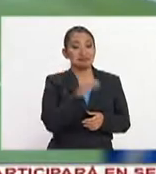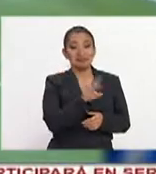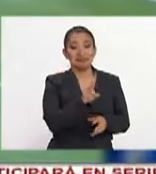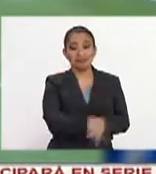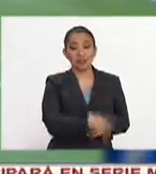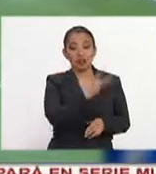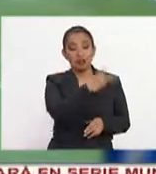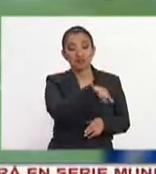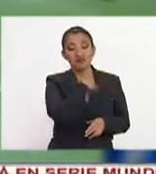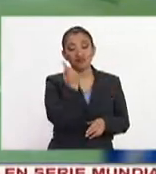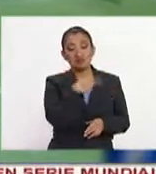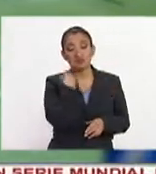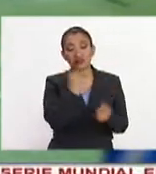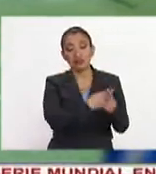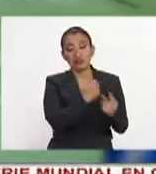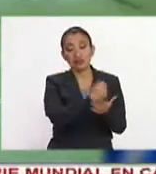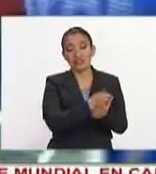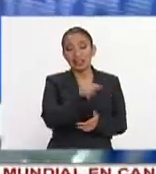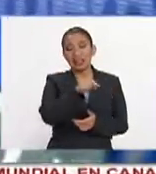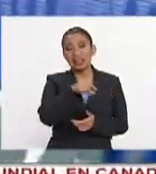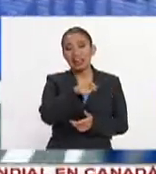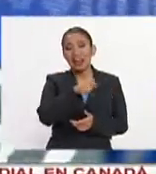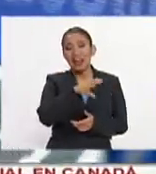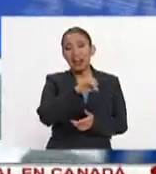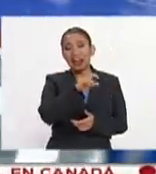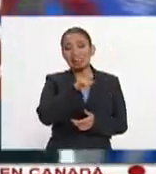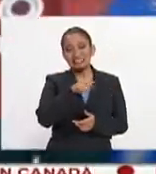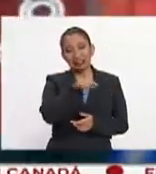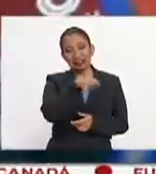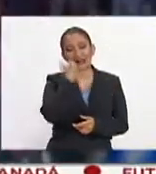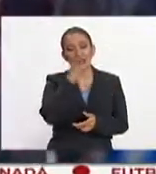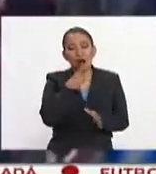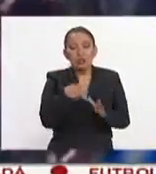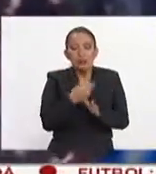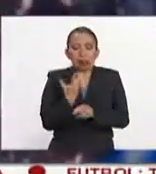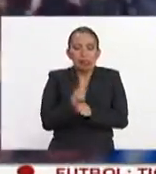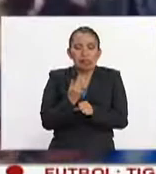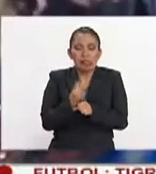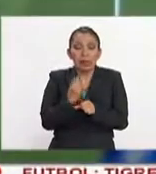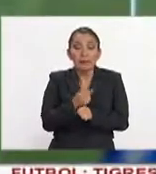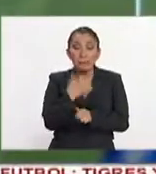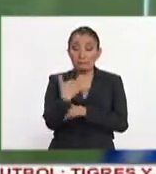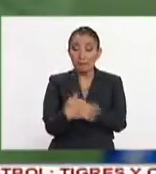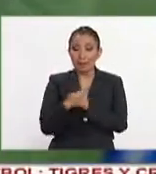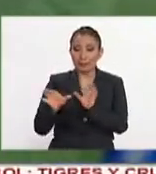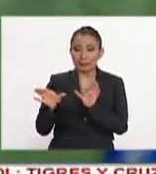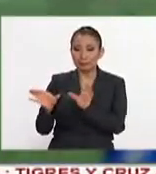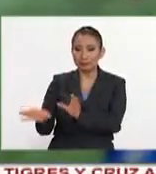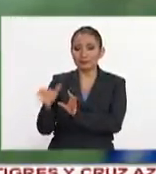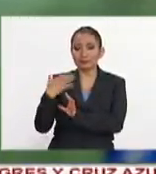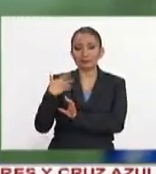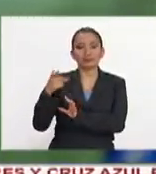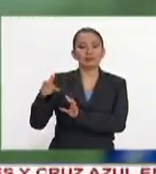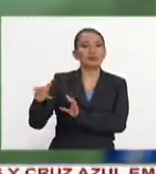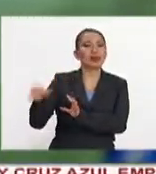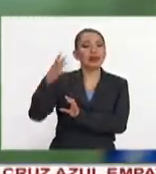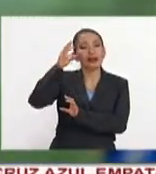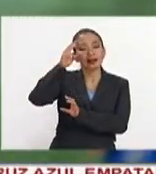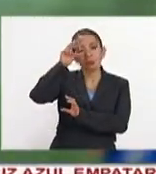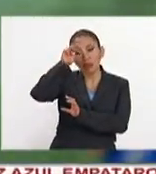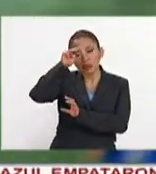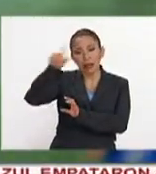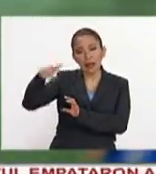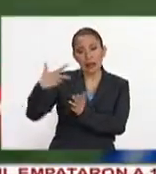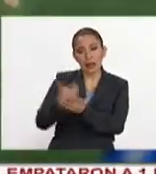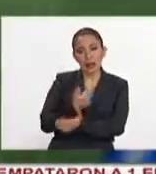verdad 2 derrotas ante Cruz Azul y Necaxa, y con esto está intentando recomponer el camino. Mientras tanto, los Rayados ganaron la semana